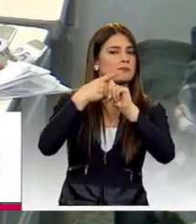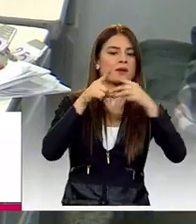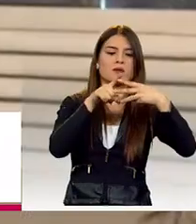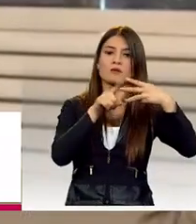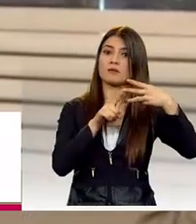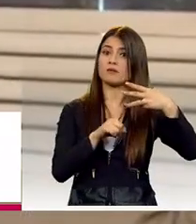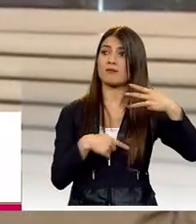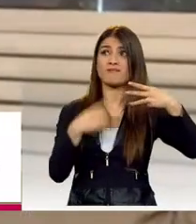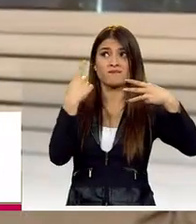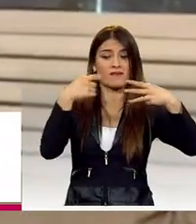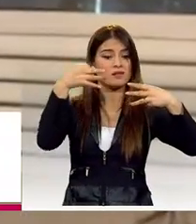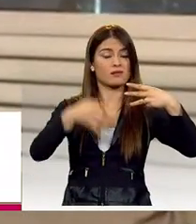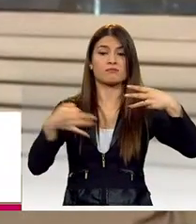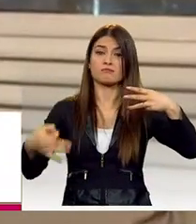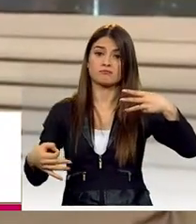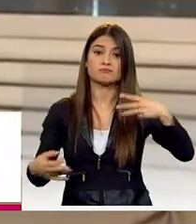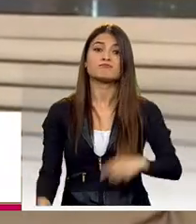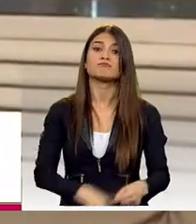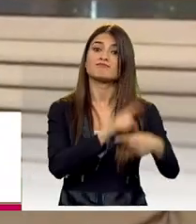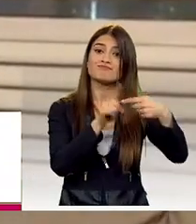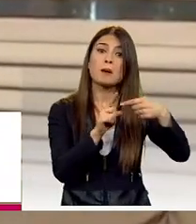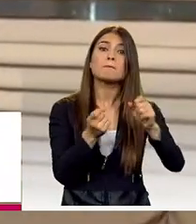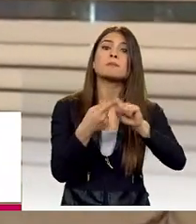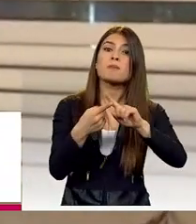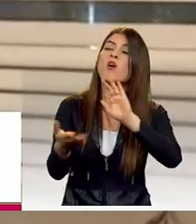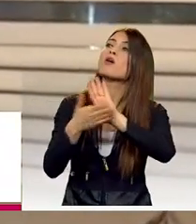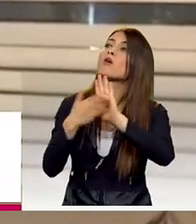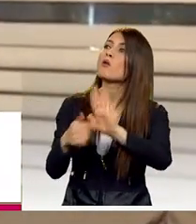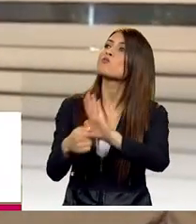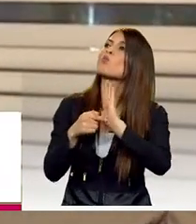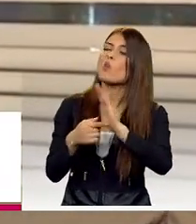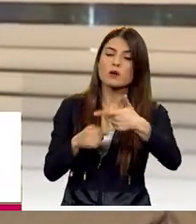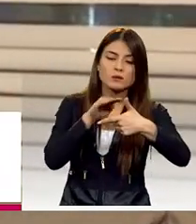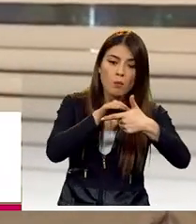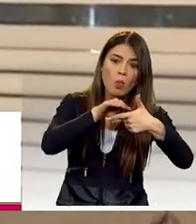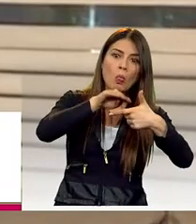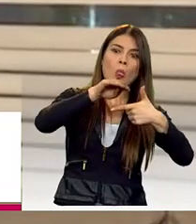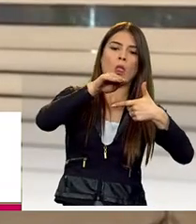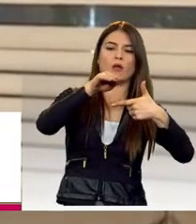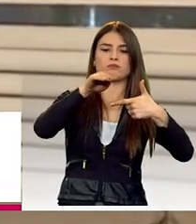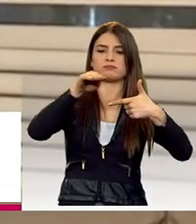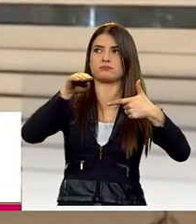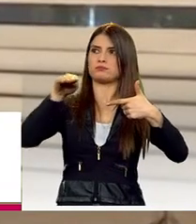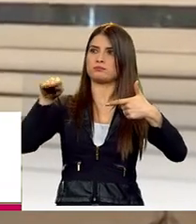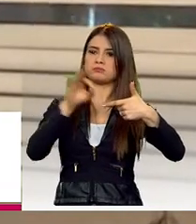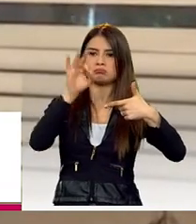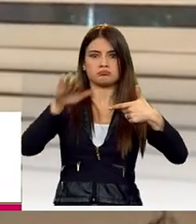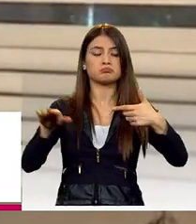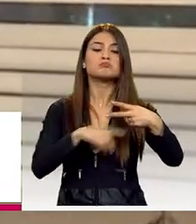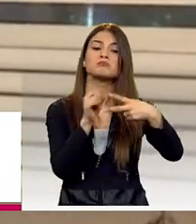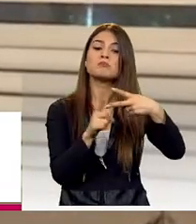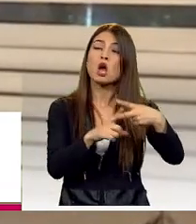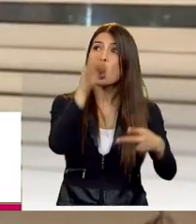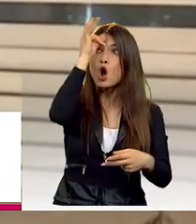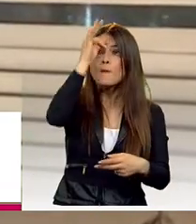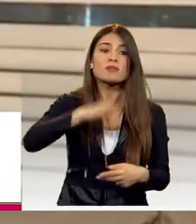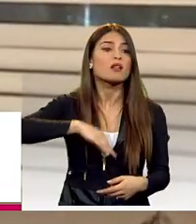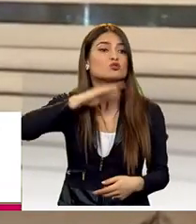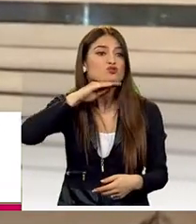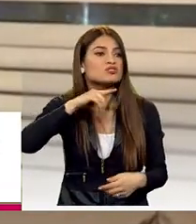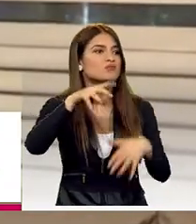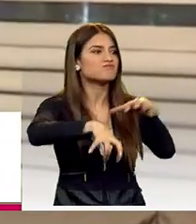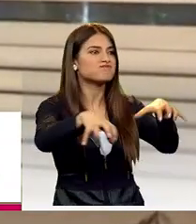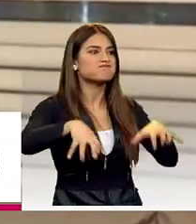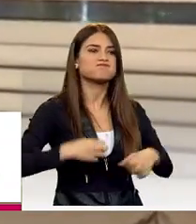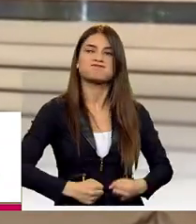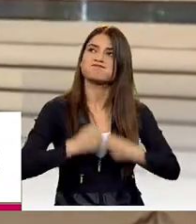es demostrar una desaceleración de la curva de contagios. El segundo, contar con la infraestructura hospitalaria adecuada que permita confrontar la crisis.